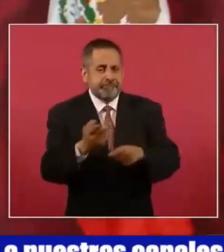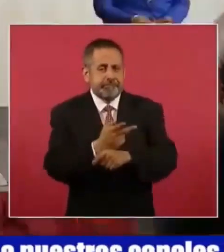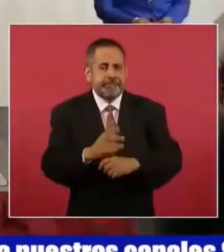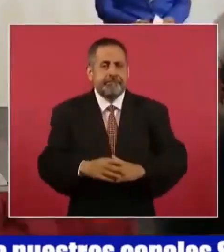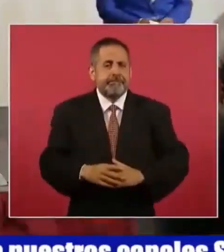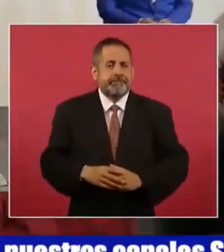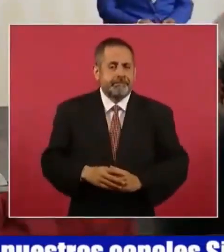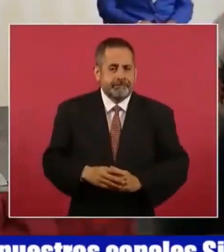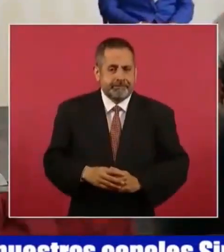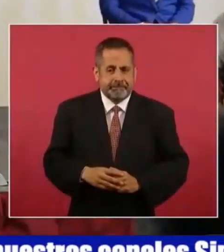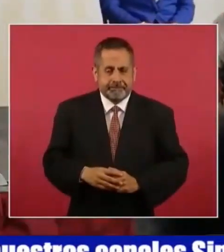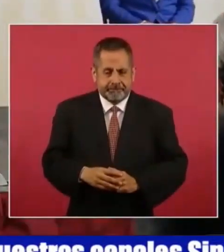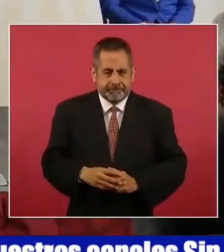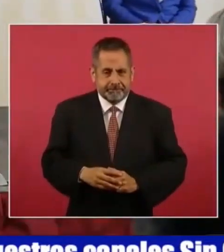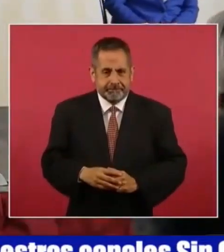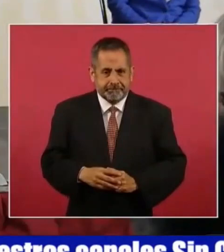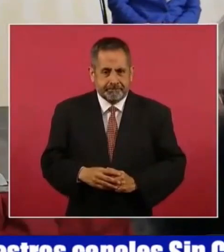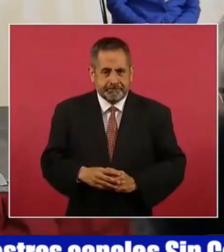tuiteado